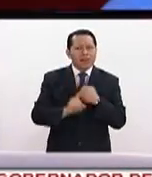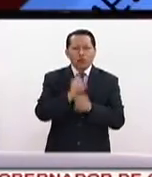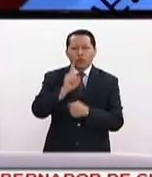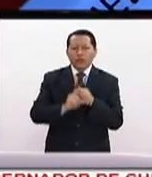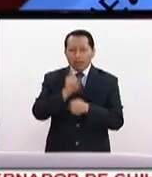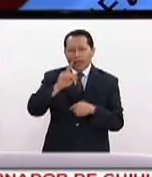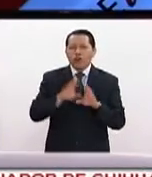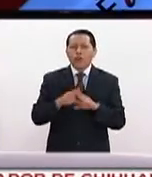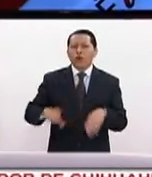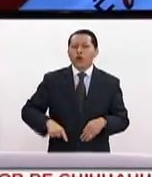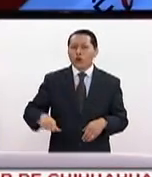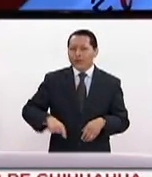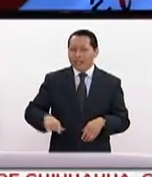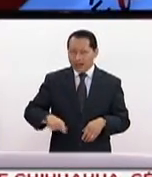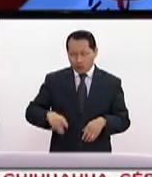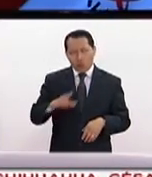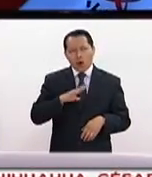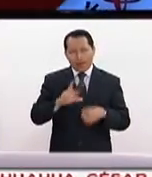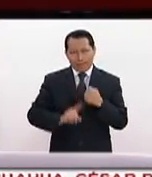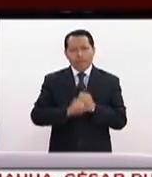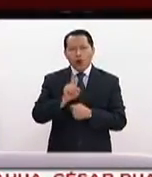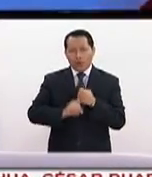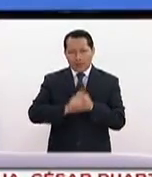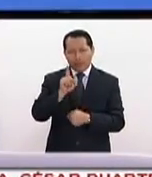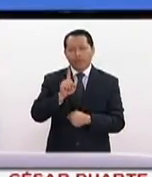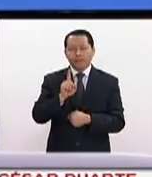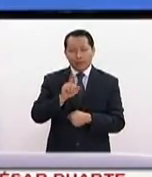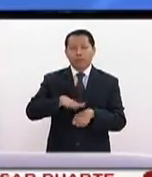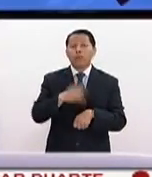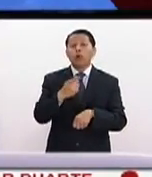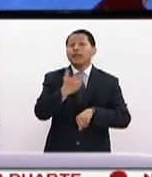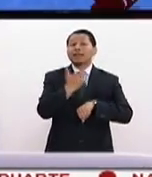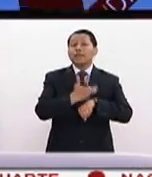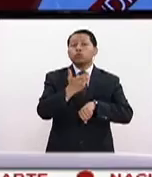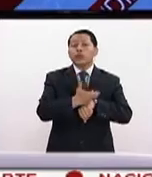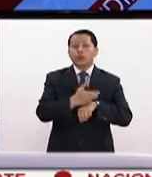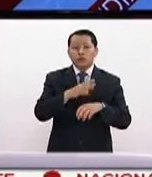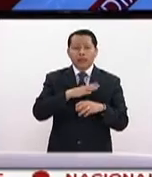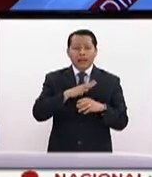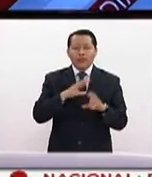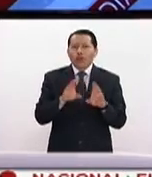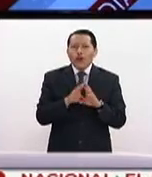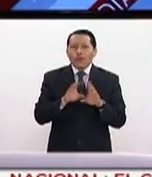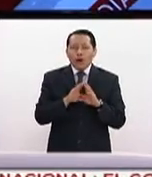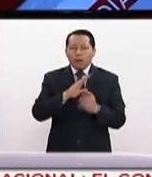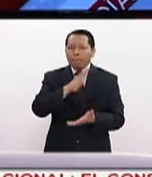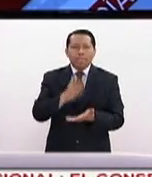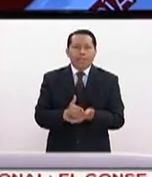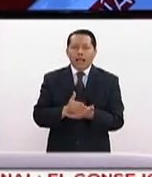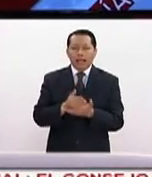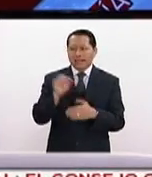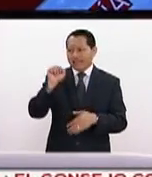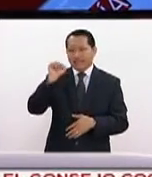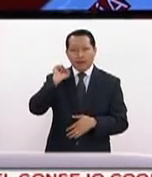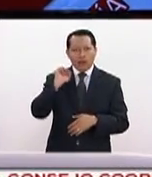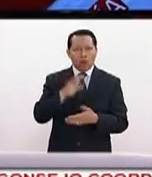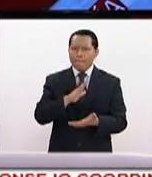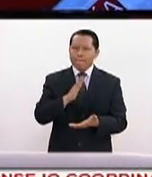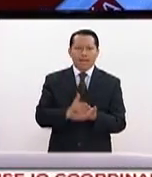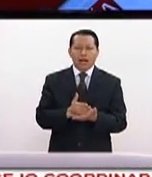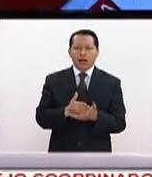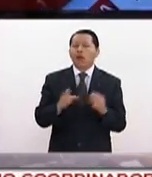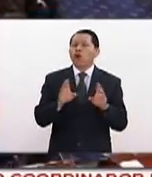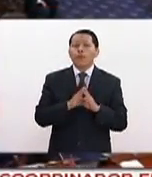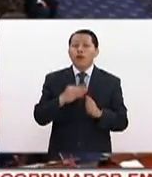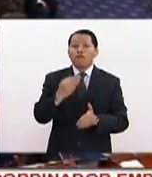parte de gobierno, porque Estados Unidos se encuentra paralizado desde el sábado debido a la falta de